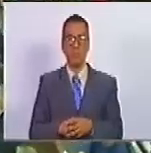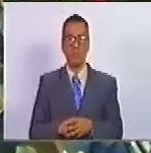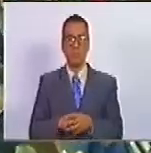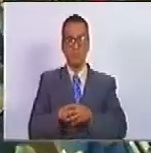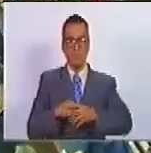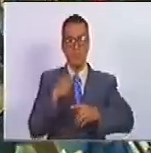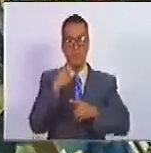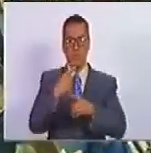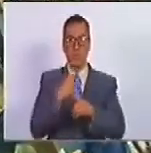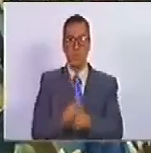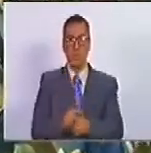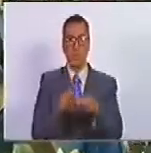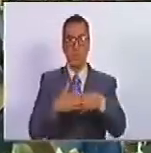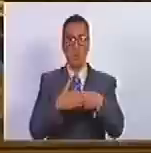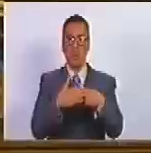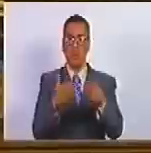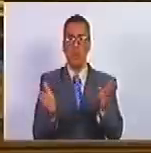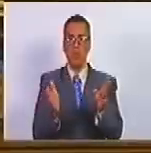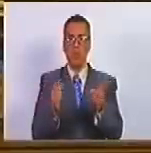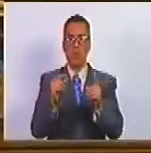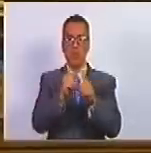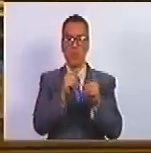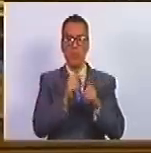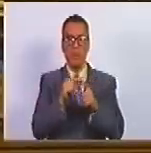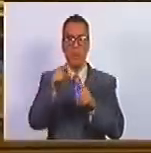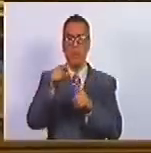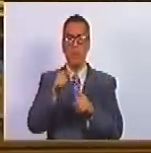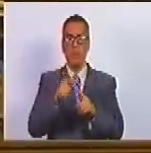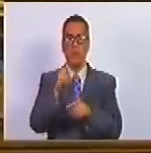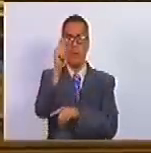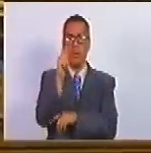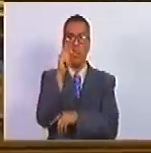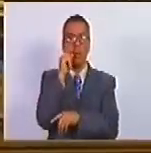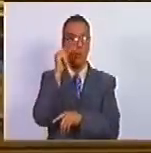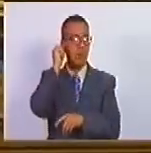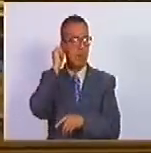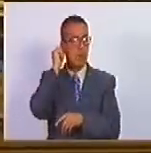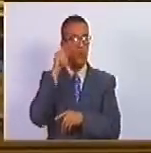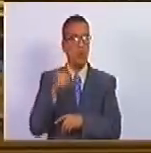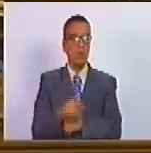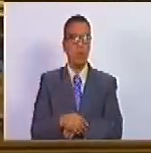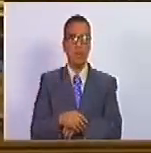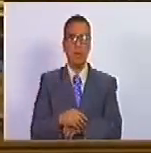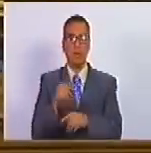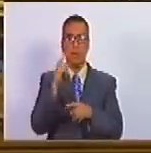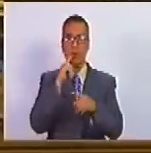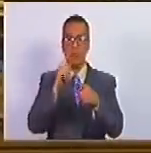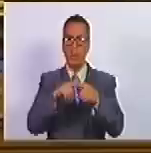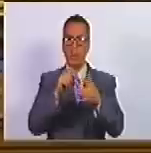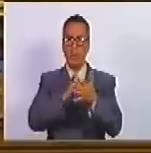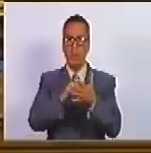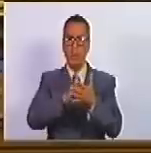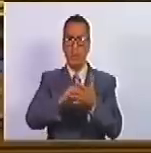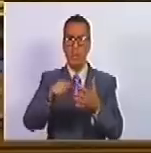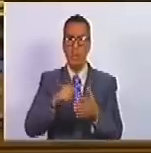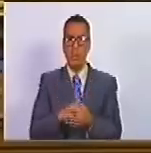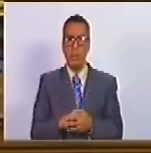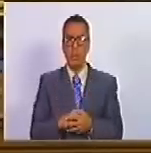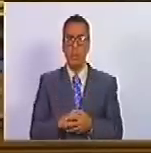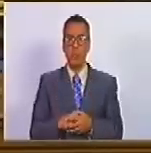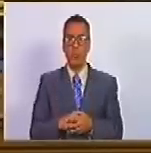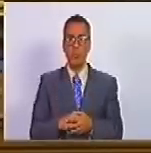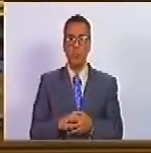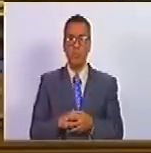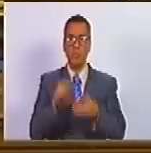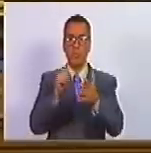Bien, vamos a abrir espacio para opiniones, derecho de palabra de las diputadas y los diputados. Voy a dejar en el derecho de palabra